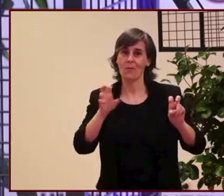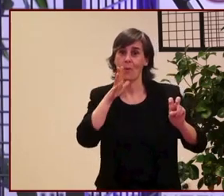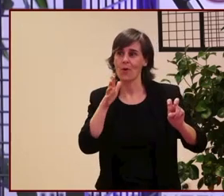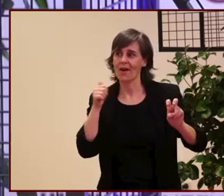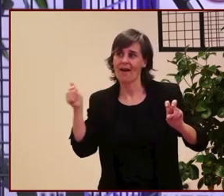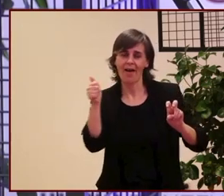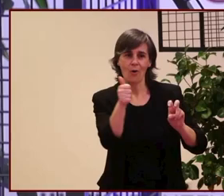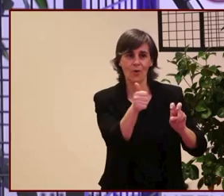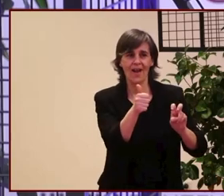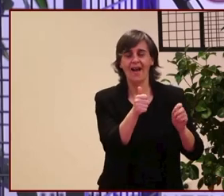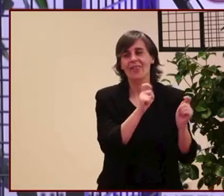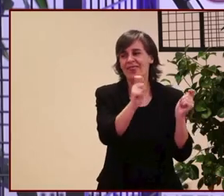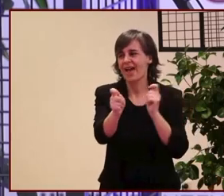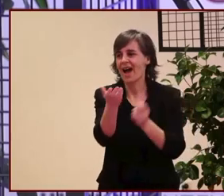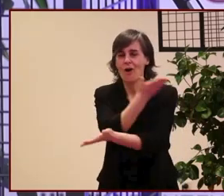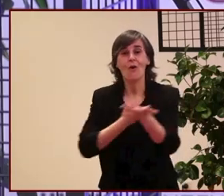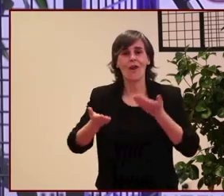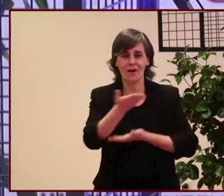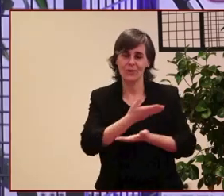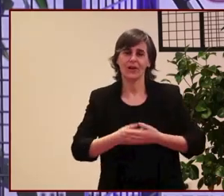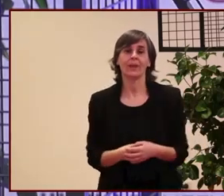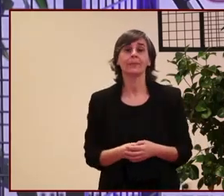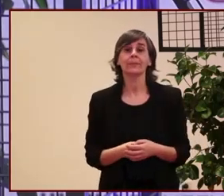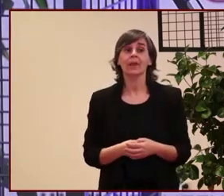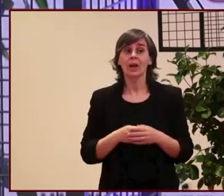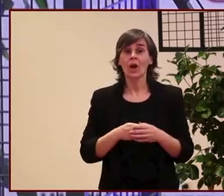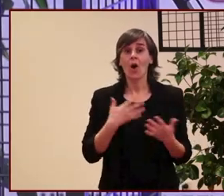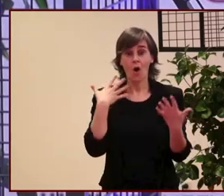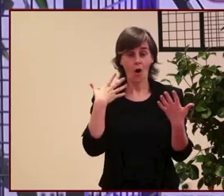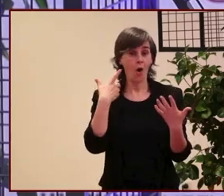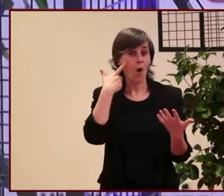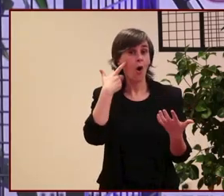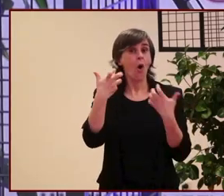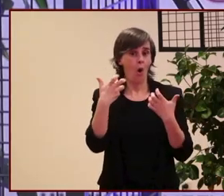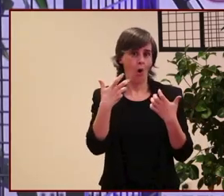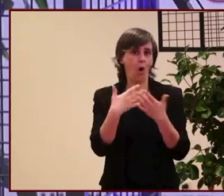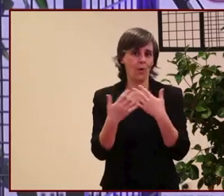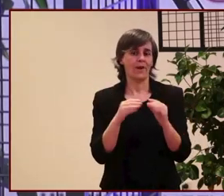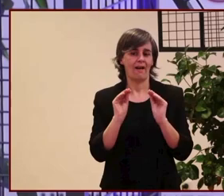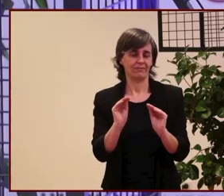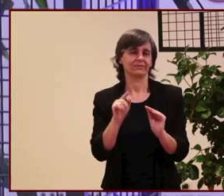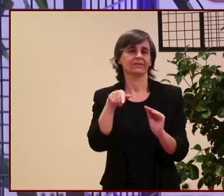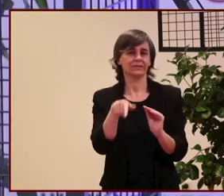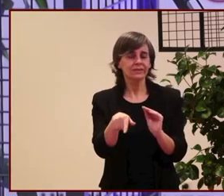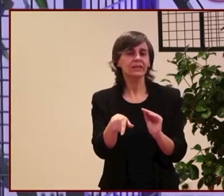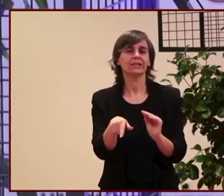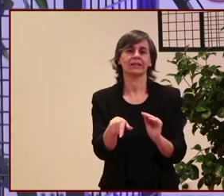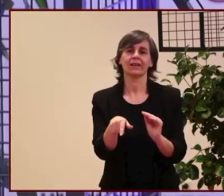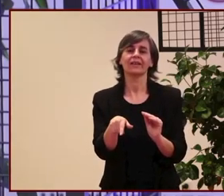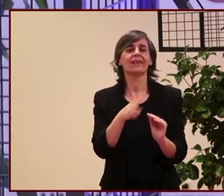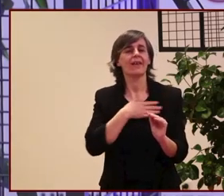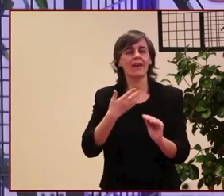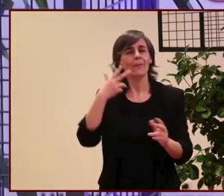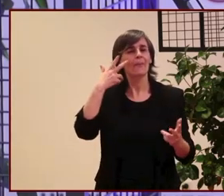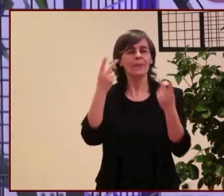otras el objeto de esta obra es visibilizar nuestras historias emocionales poniéndolas en el sitio de